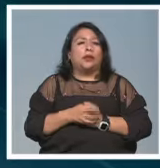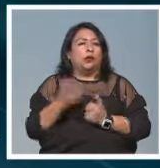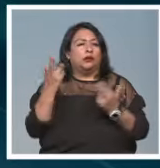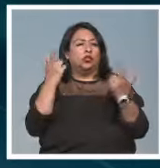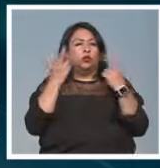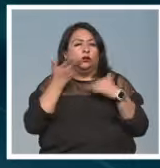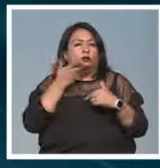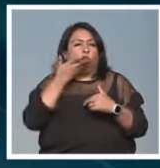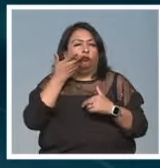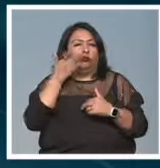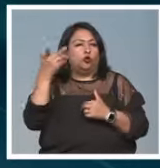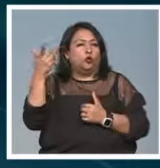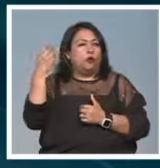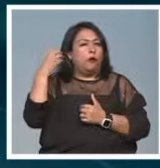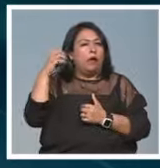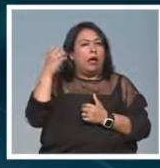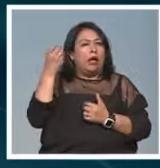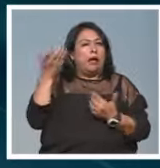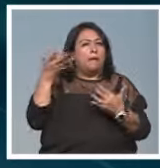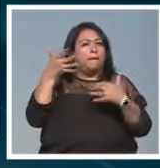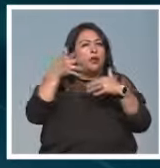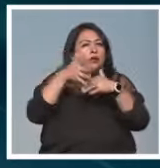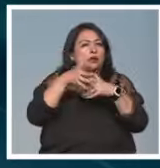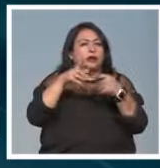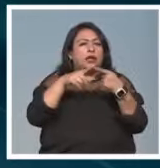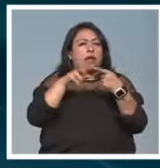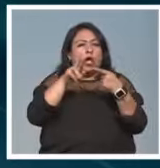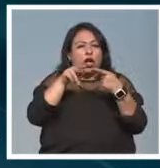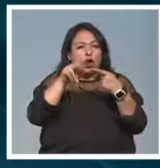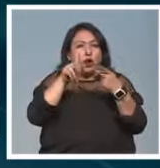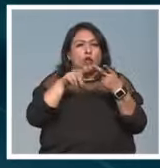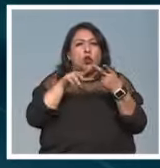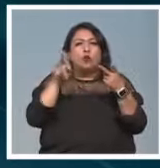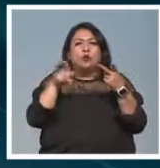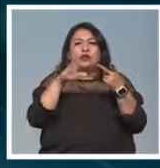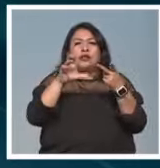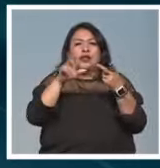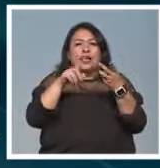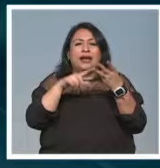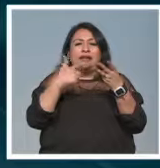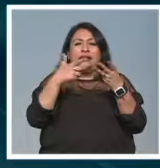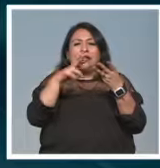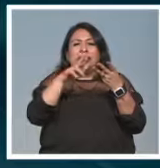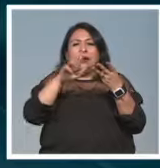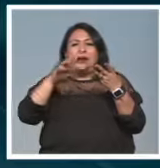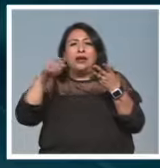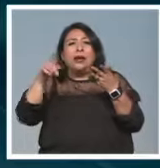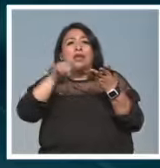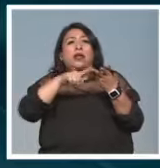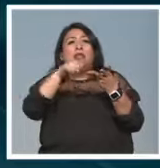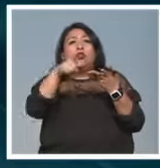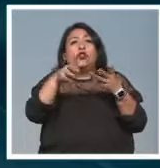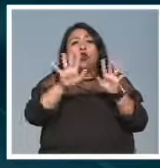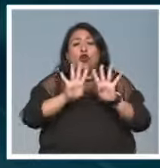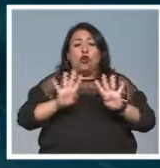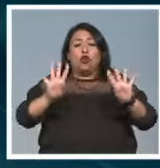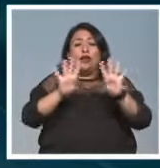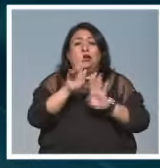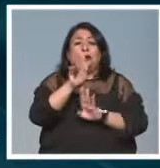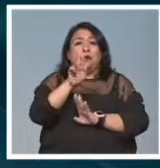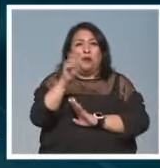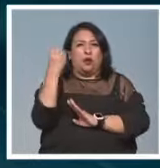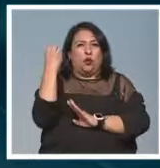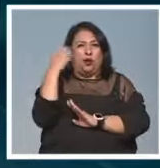Los sonidos tradicionales oaxaqueños son mezclados con el rock, la música clásica y el reggae a través de la Orquesta Primavera de Oaxaca.